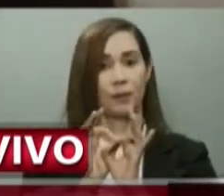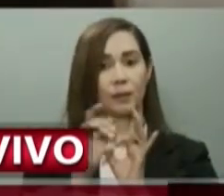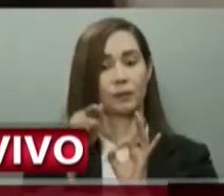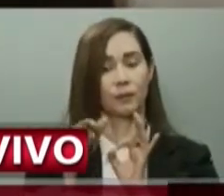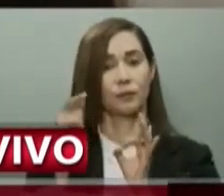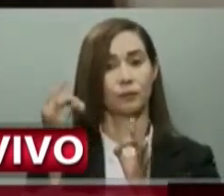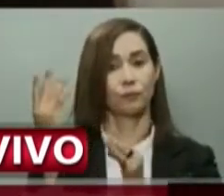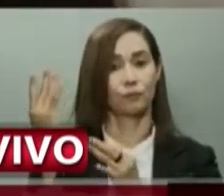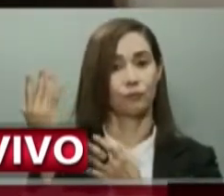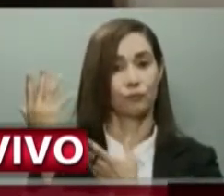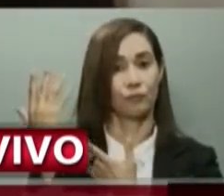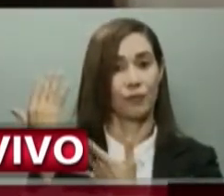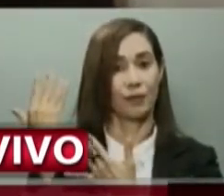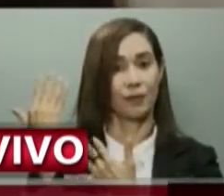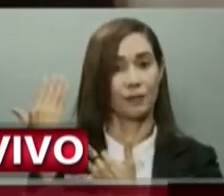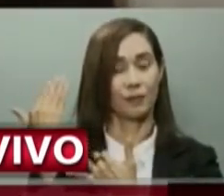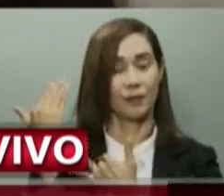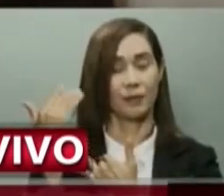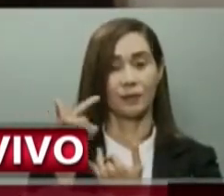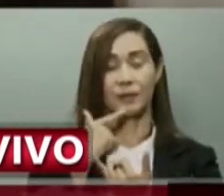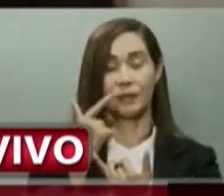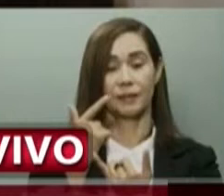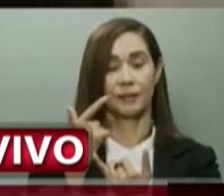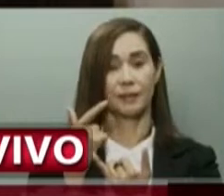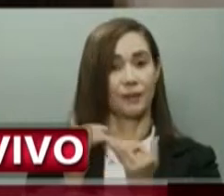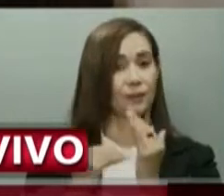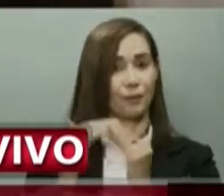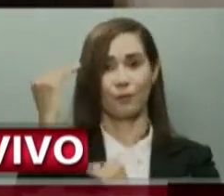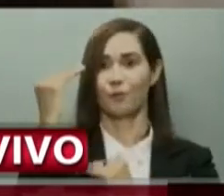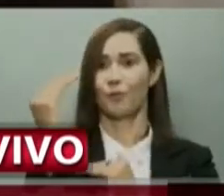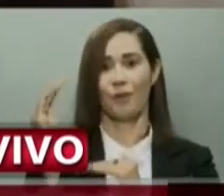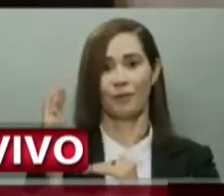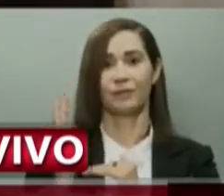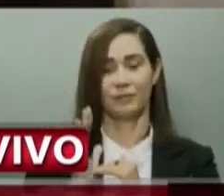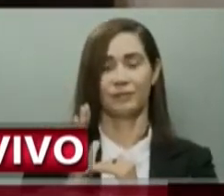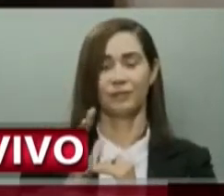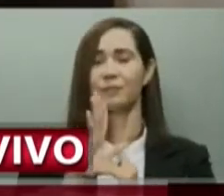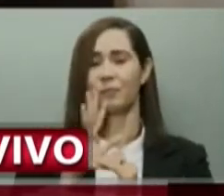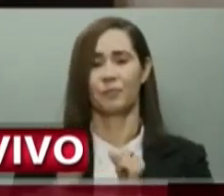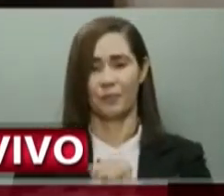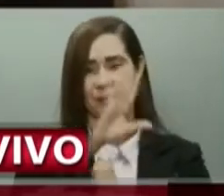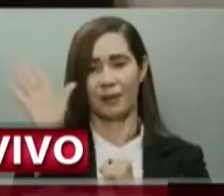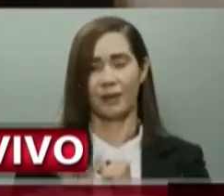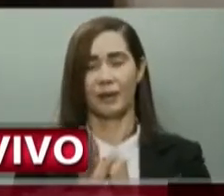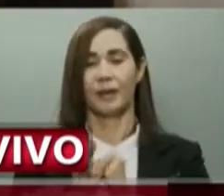es que en el peor de los casos no suban, porque, o sea, vamos a hablar claro